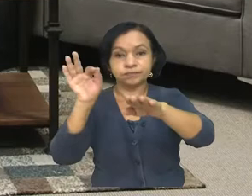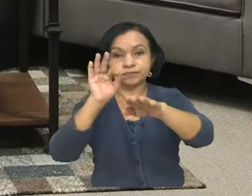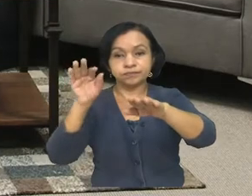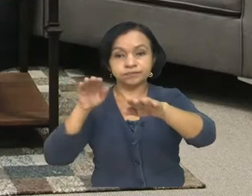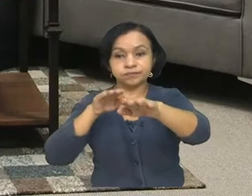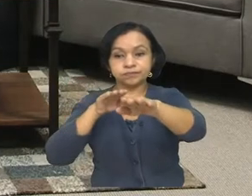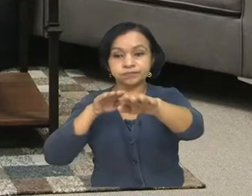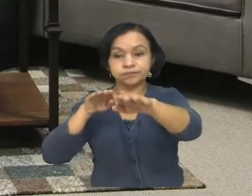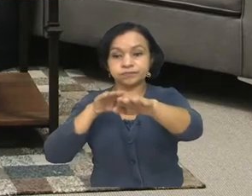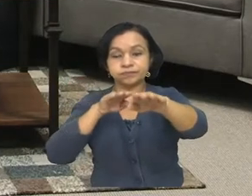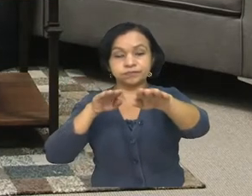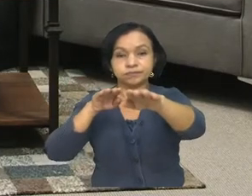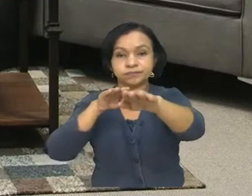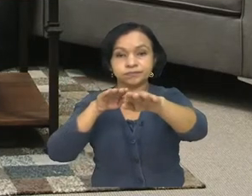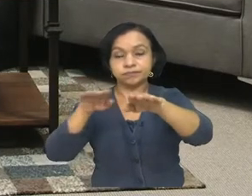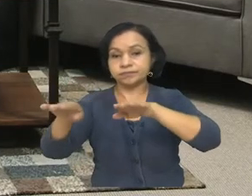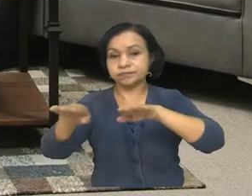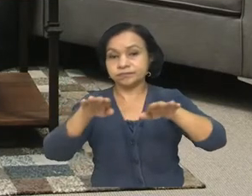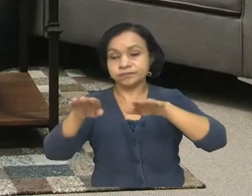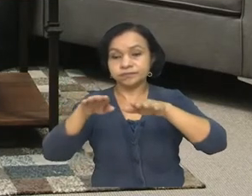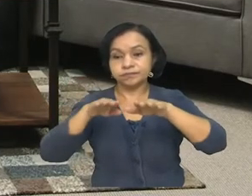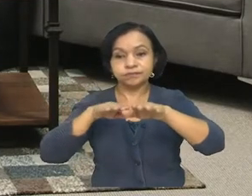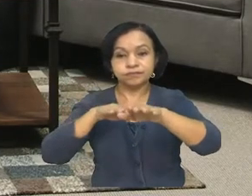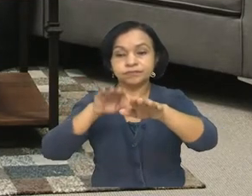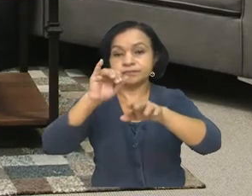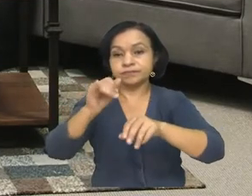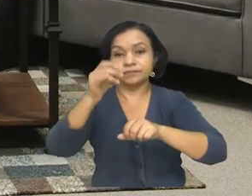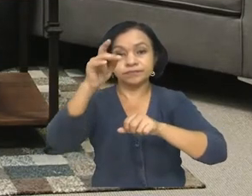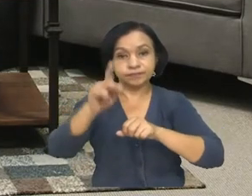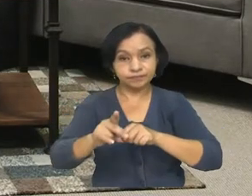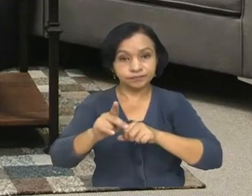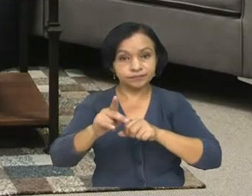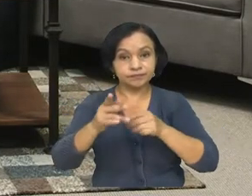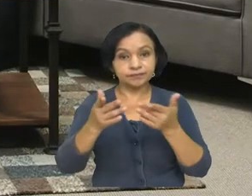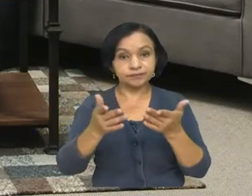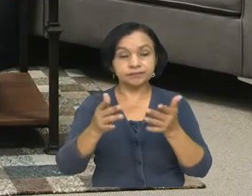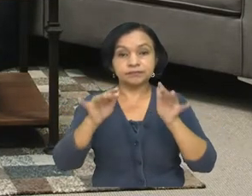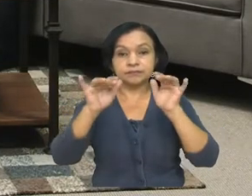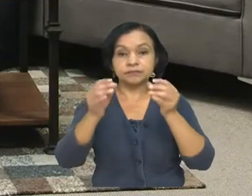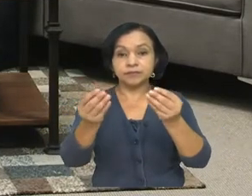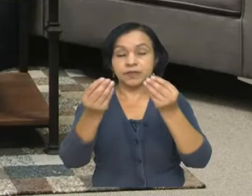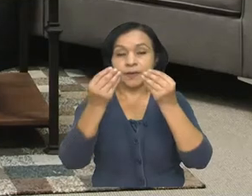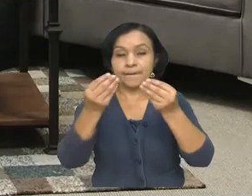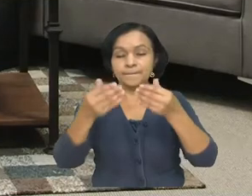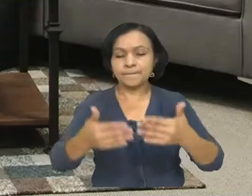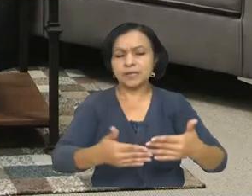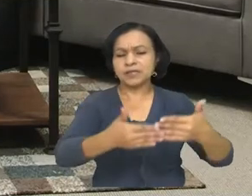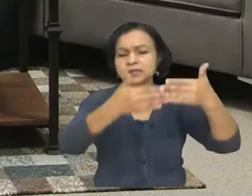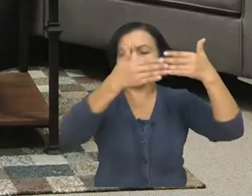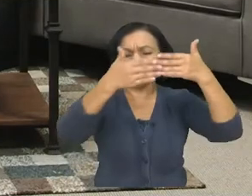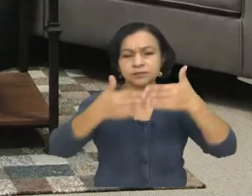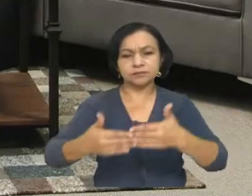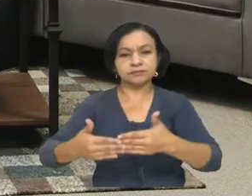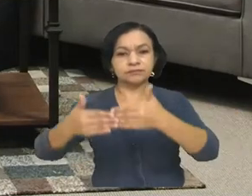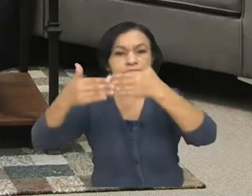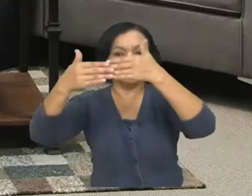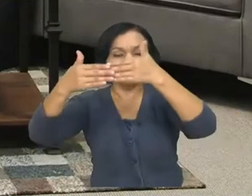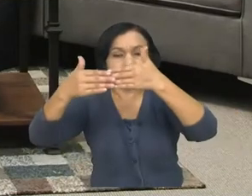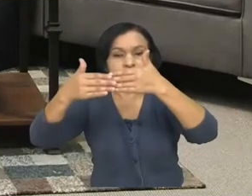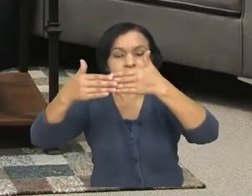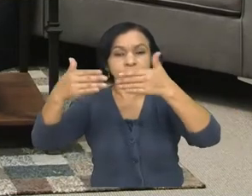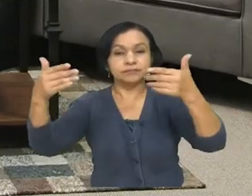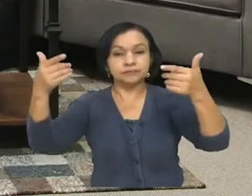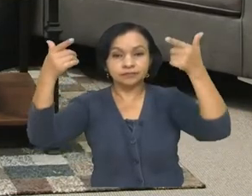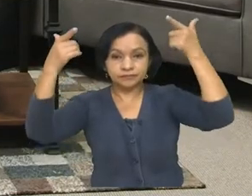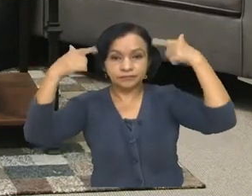íbamos no nos permitió avanzar a Jinotepe como queríamos, porque había muchas trincheras. que nosotros, o sea, los combatientes de